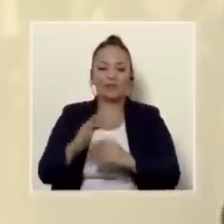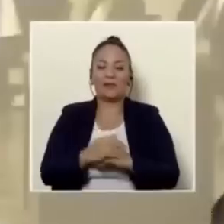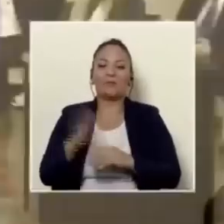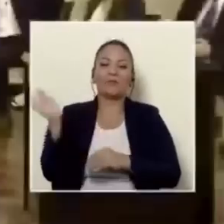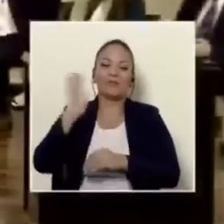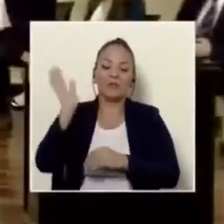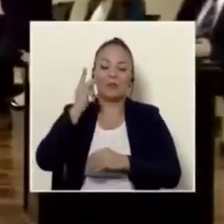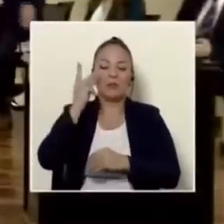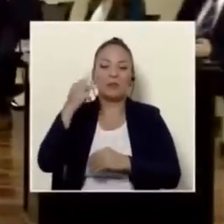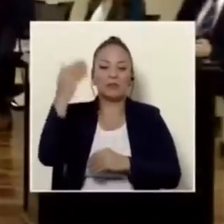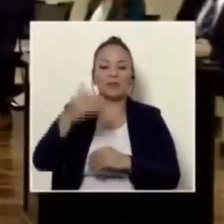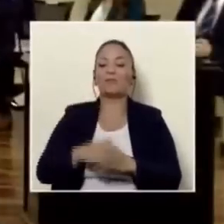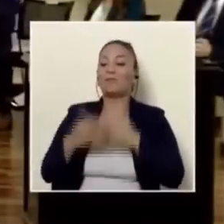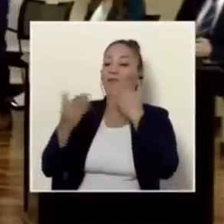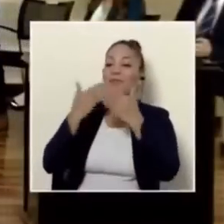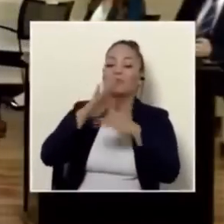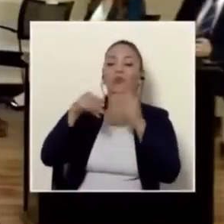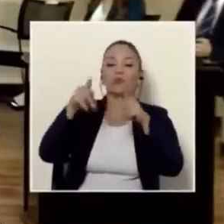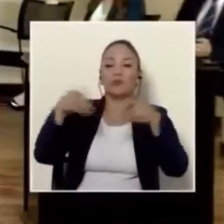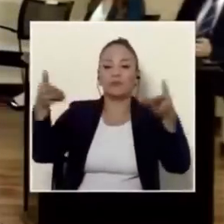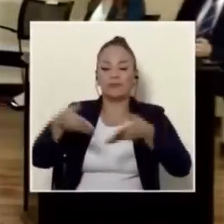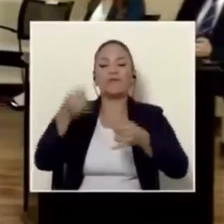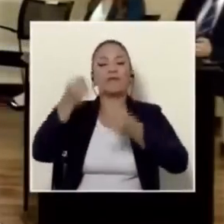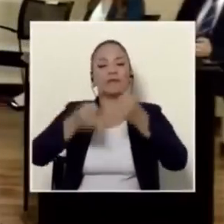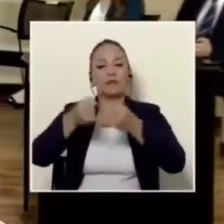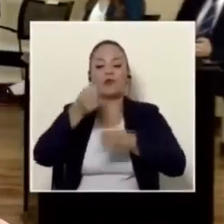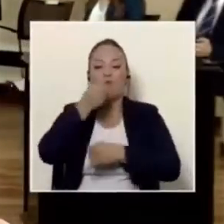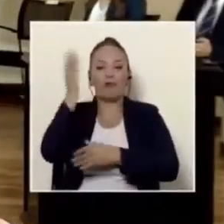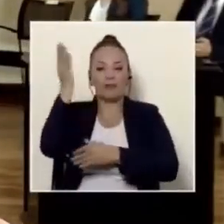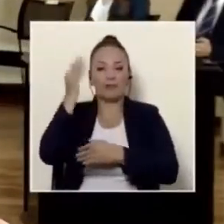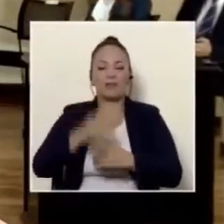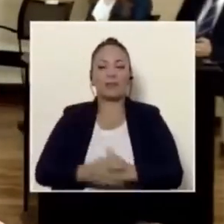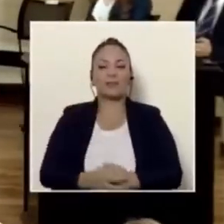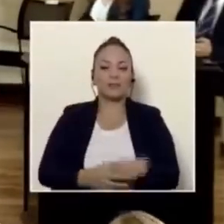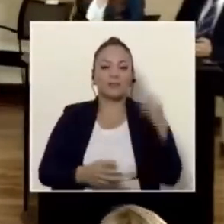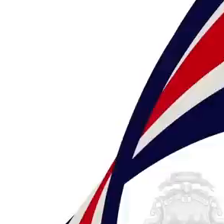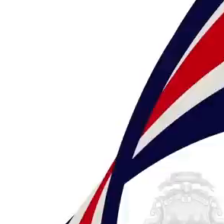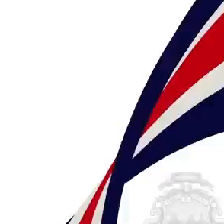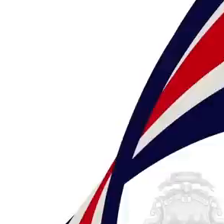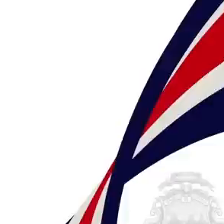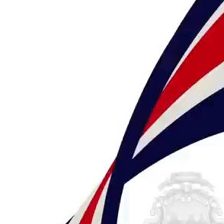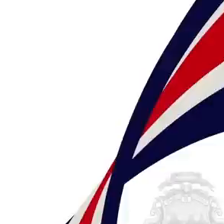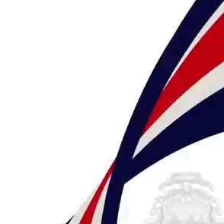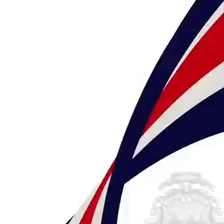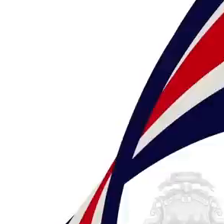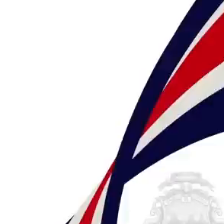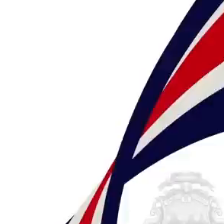Rica. Hasta luego. Nos vemos. Agradecemos a todos los presentes. Así finalizamos esta conferencia de prensa.